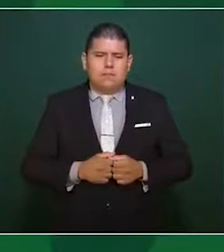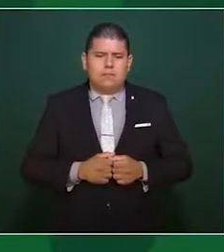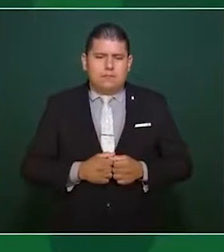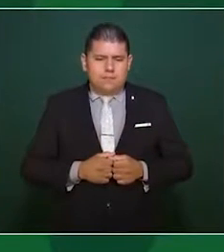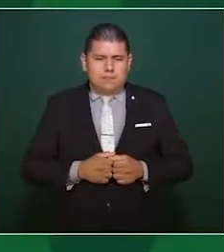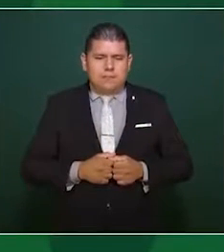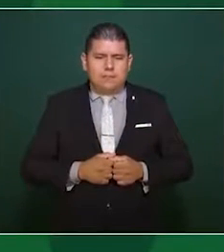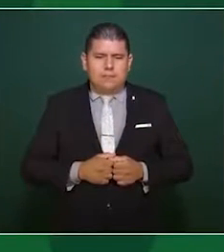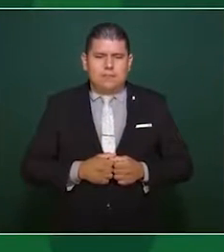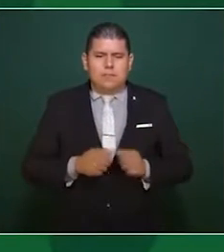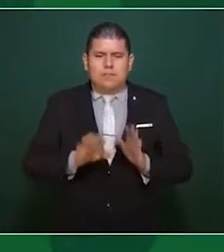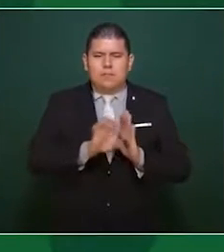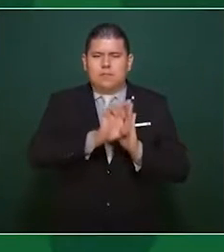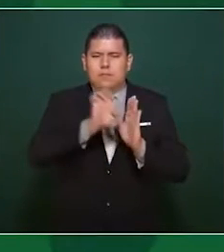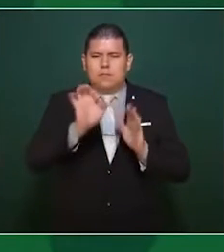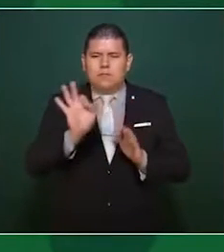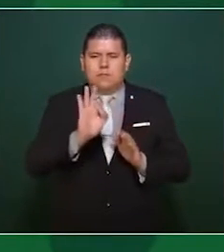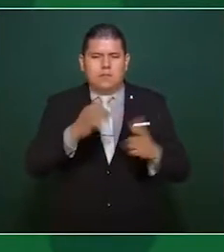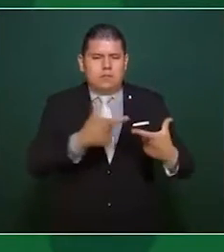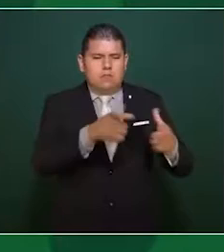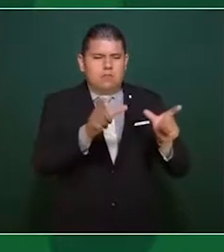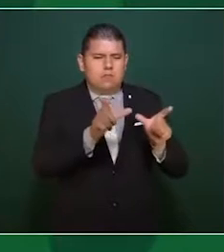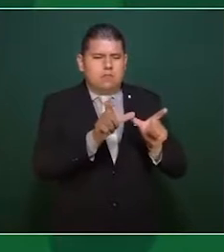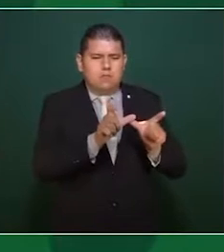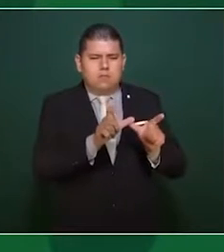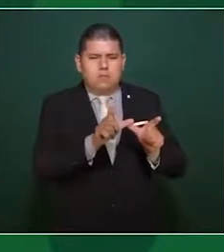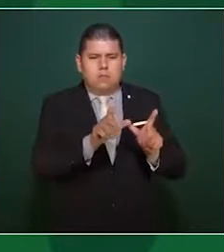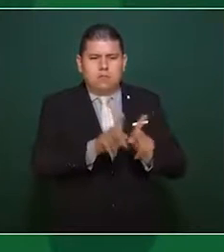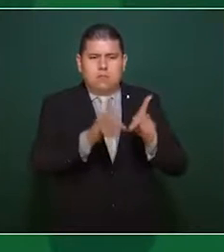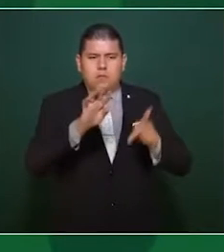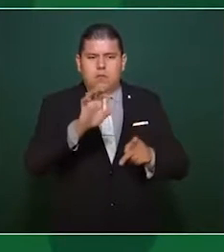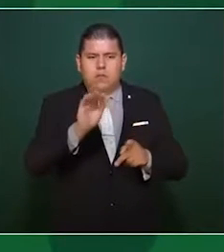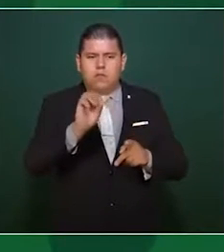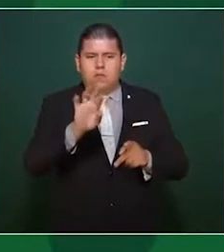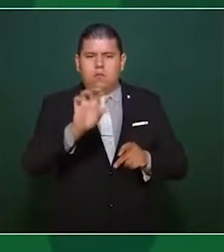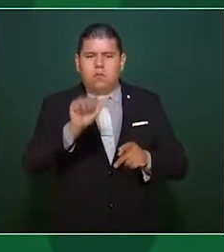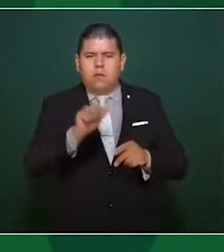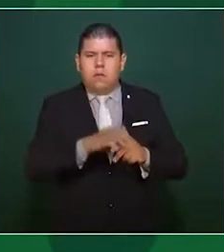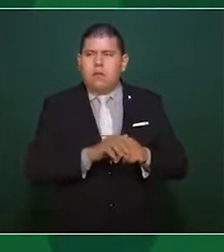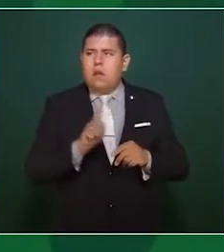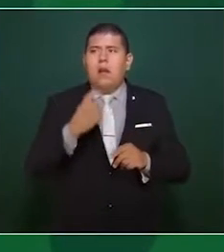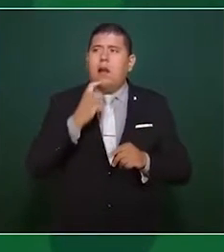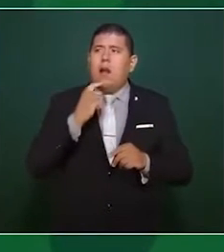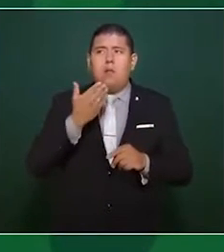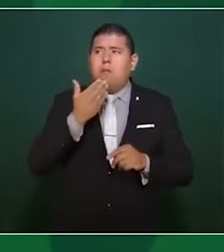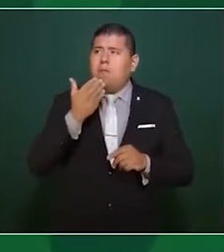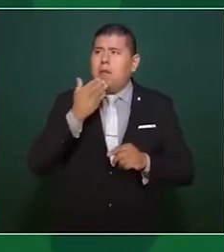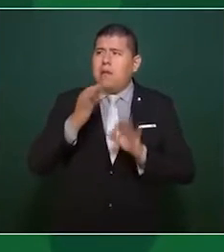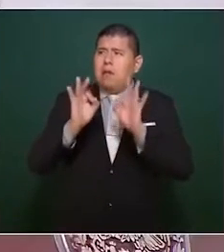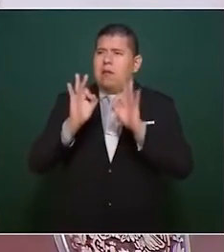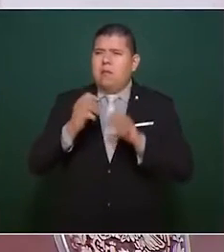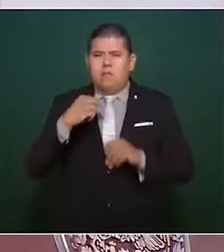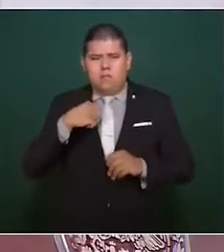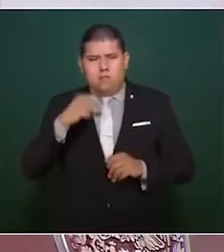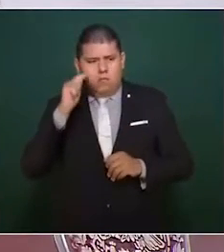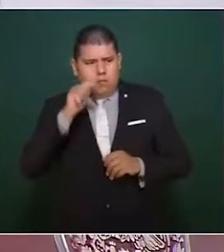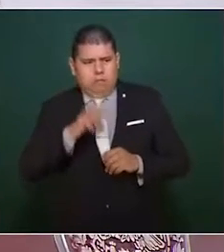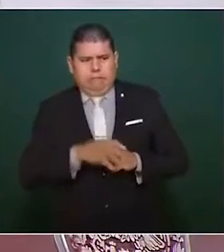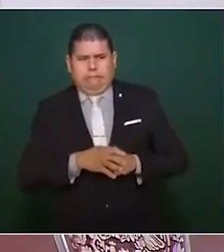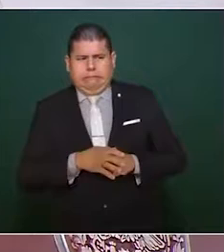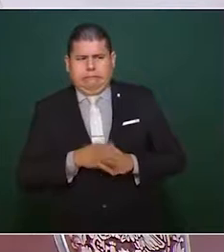los editorialistas del Reforma empiecen a hablar bien de mí, me va a preocupar.